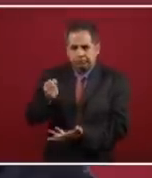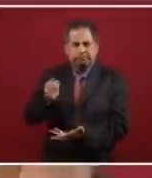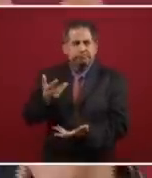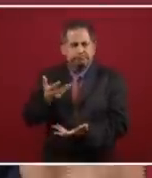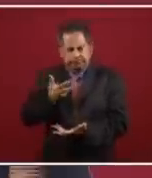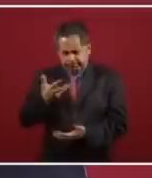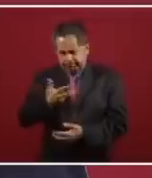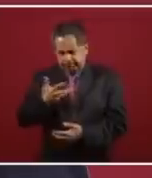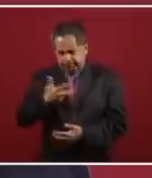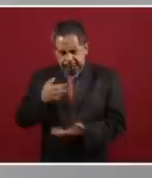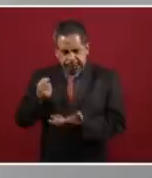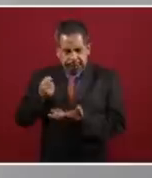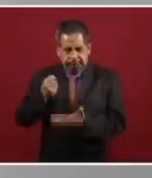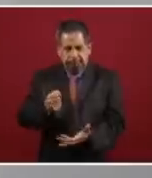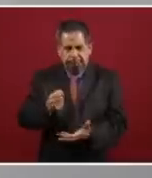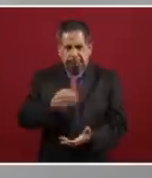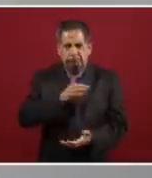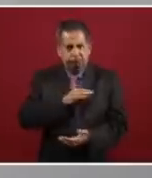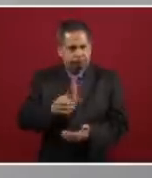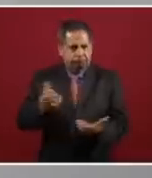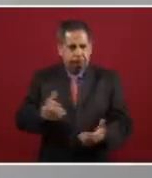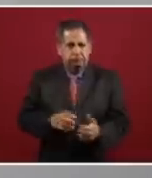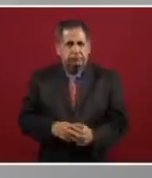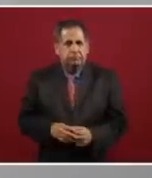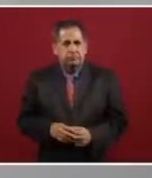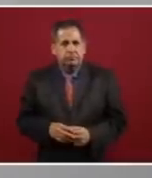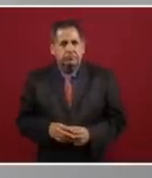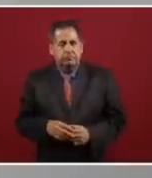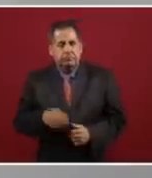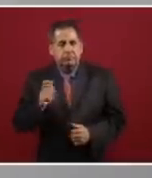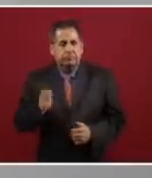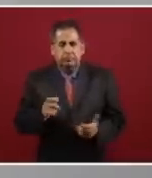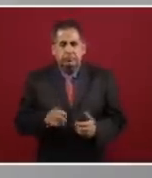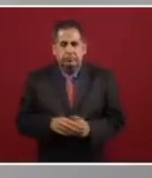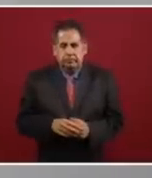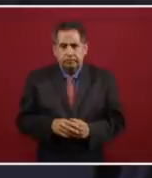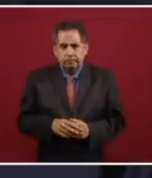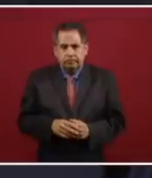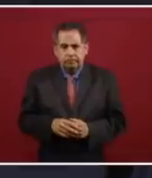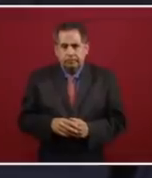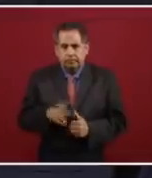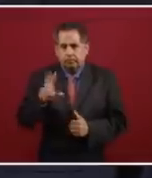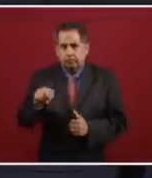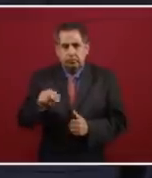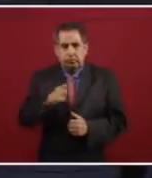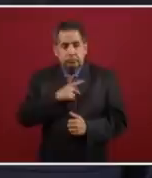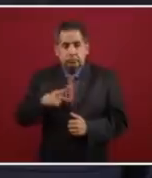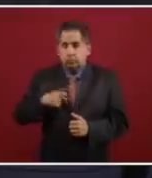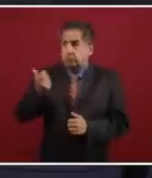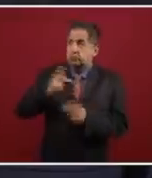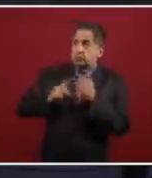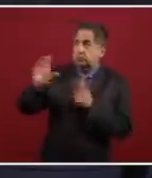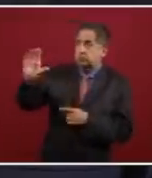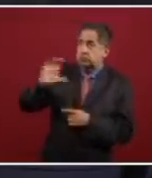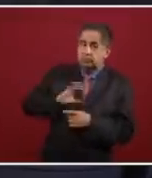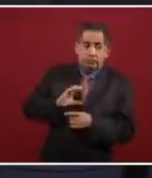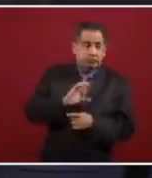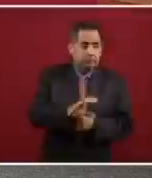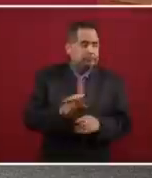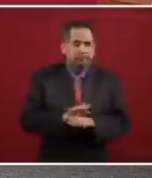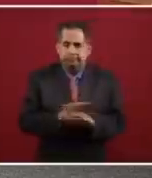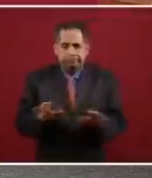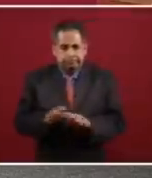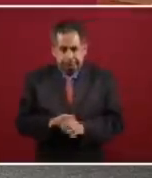para hacerlo. No va a ser deuda, va a